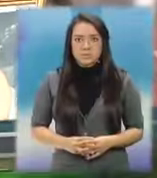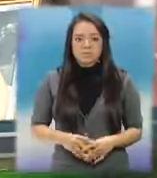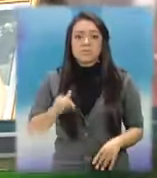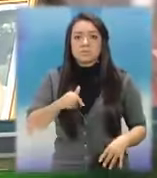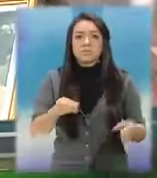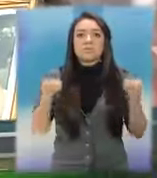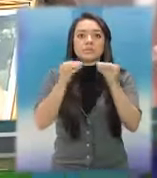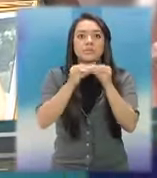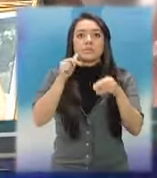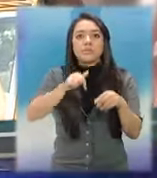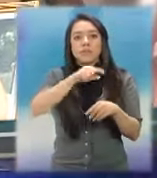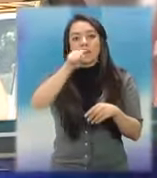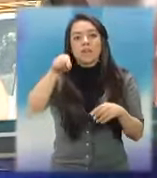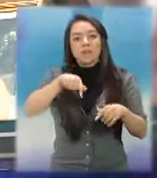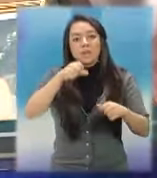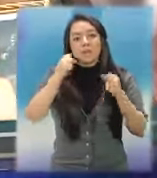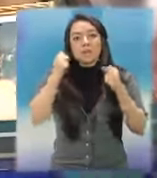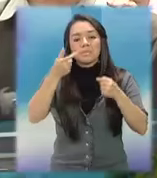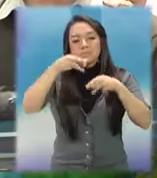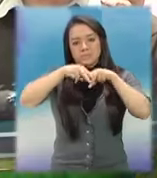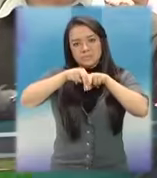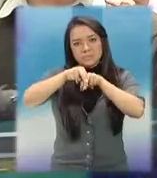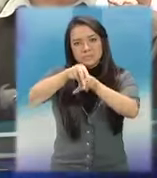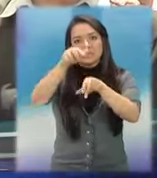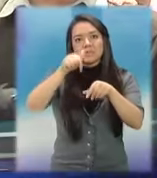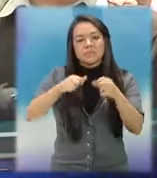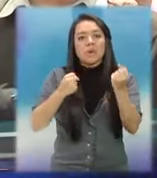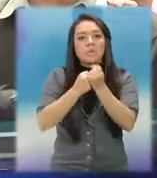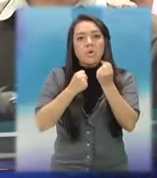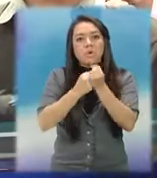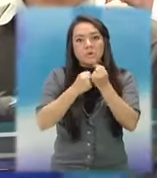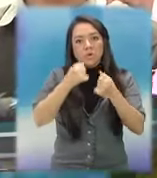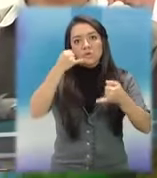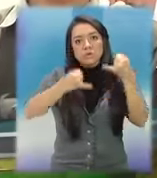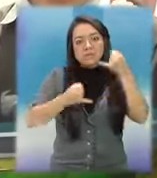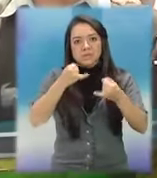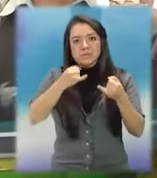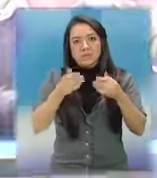Además, una marcha se une para exigir justicia por otras víctimas.